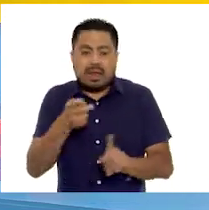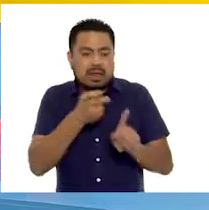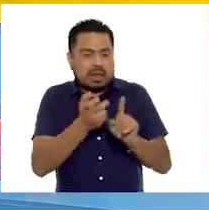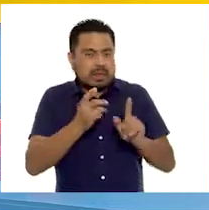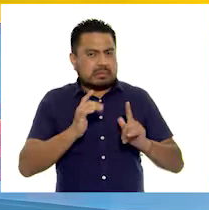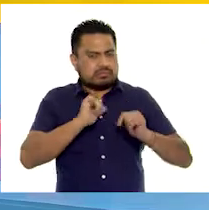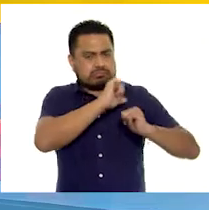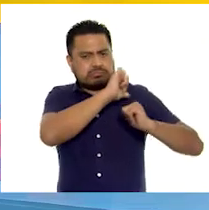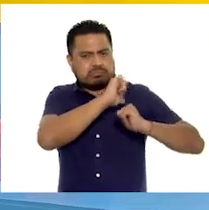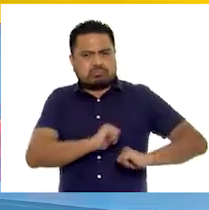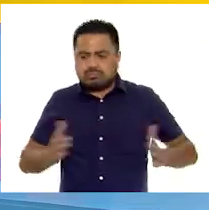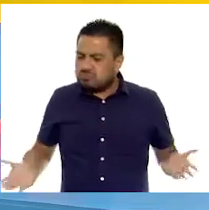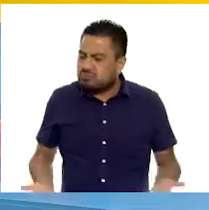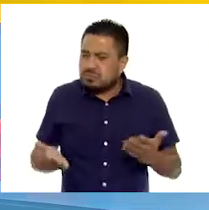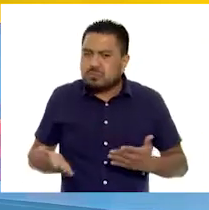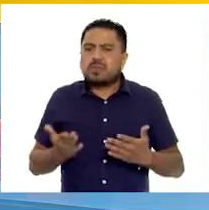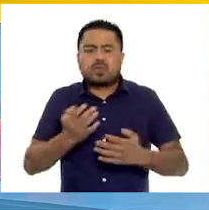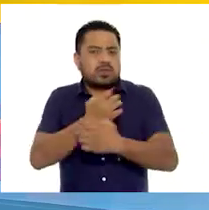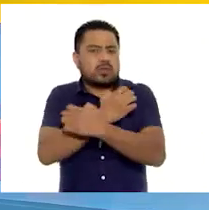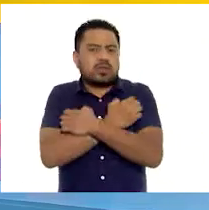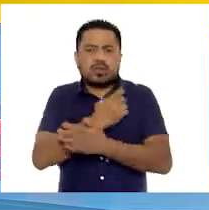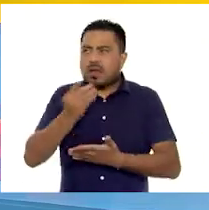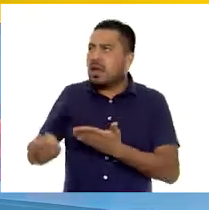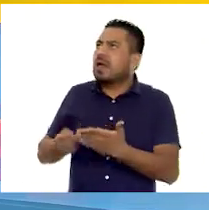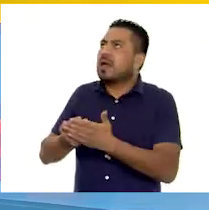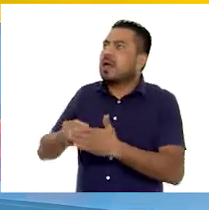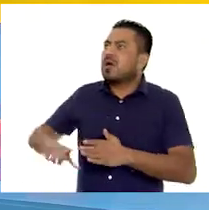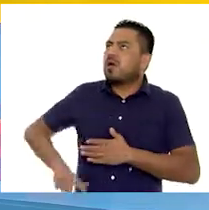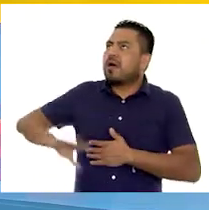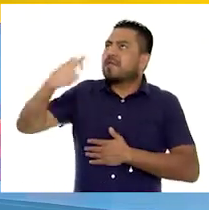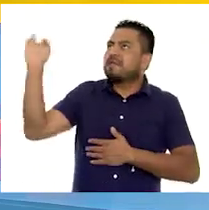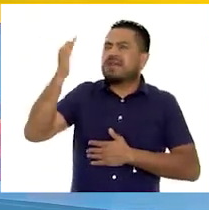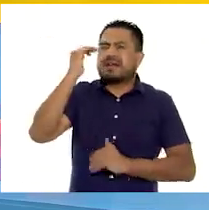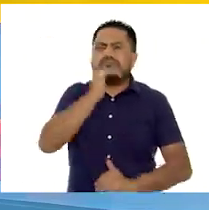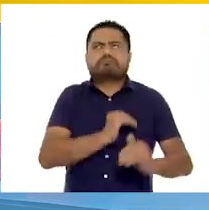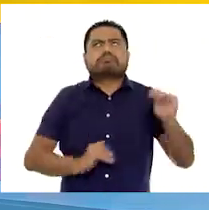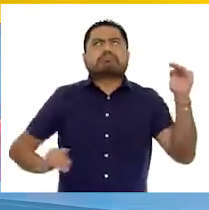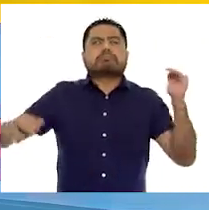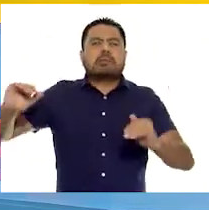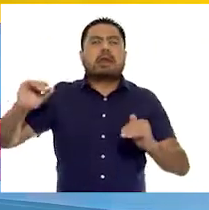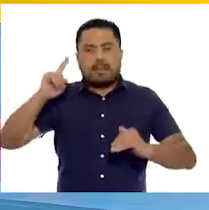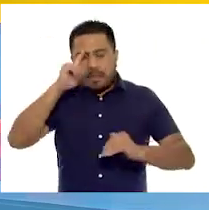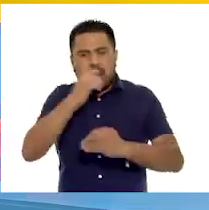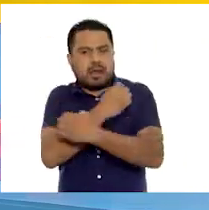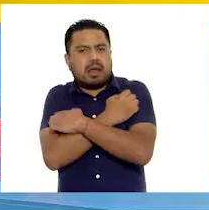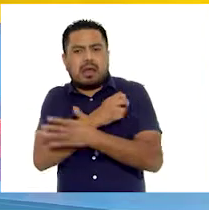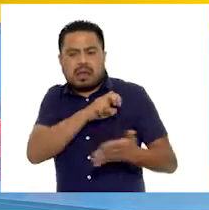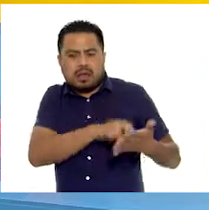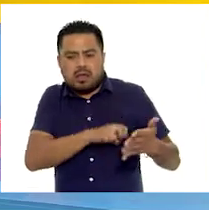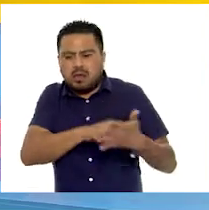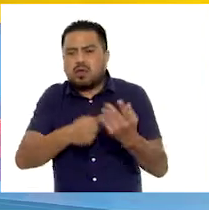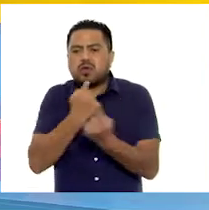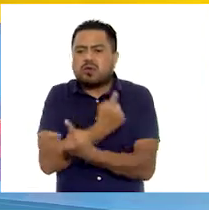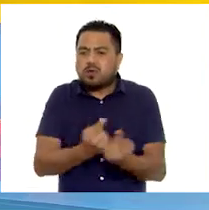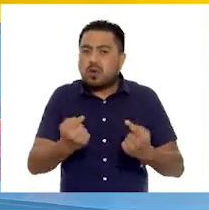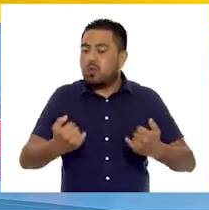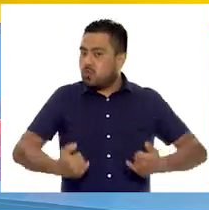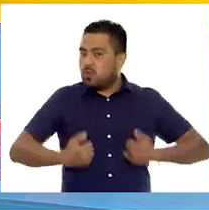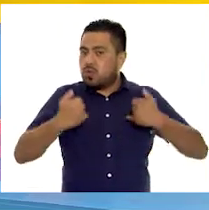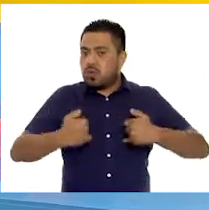educación pública con la finalidad de darle al gobierno federal la máxima autoridad para educar la infancia y la juventud